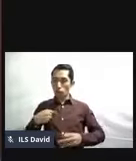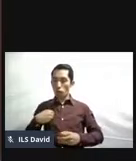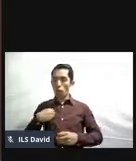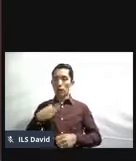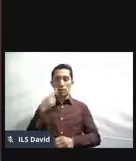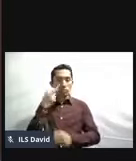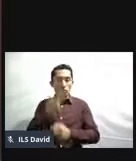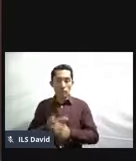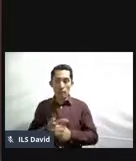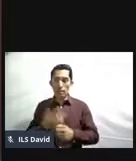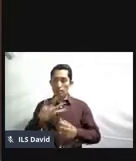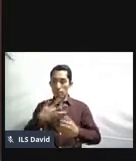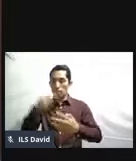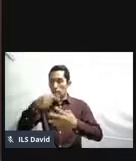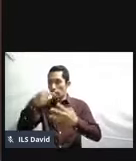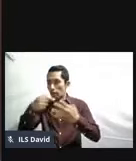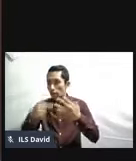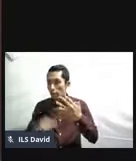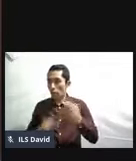un amigo